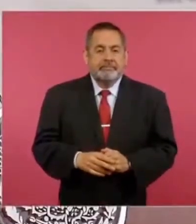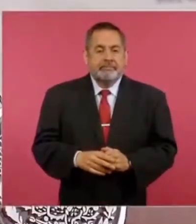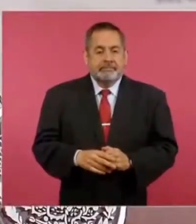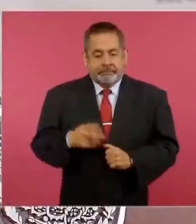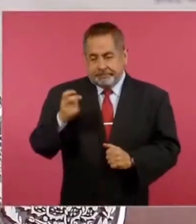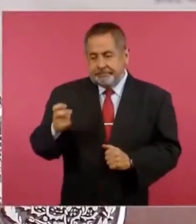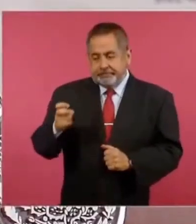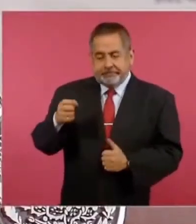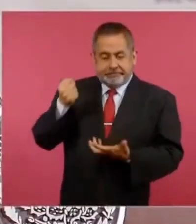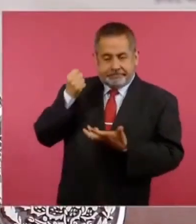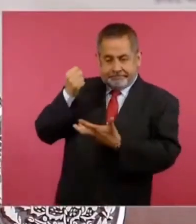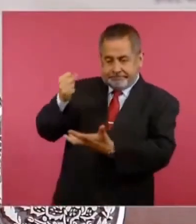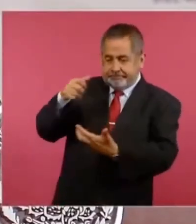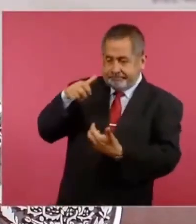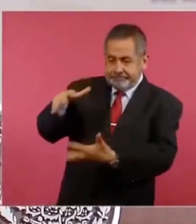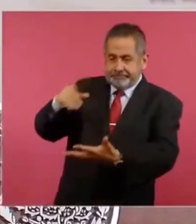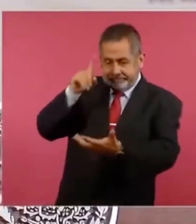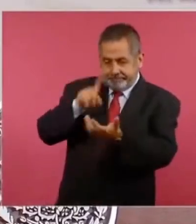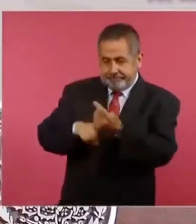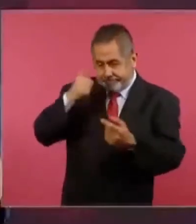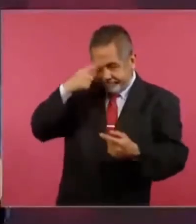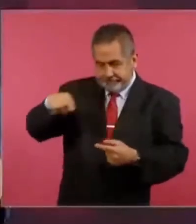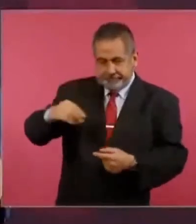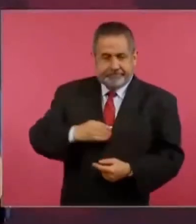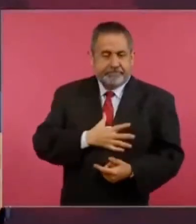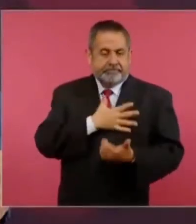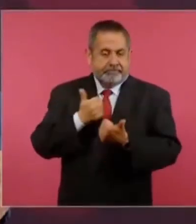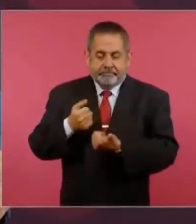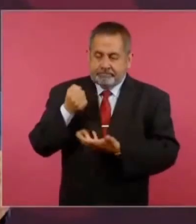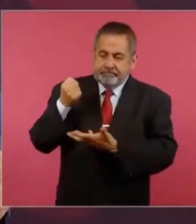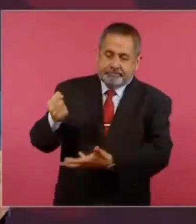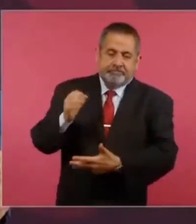el Fondo de Pensiones para el Bienestar.